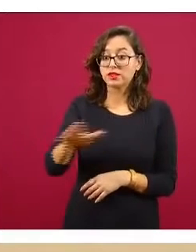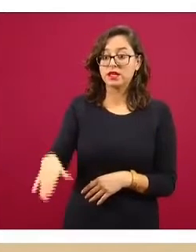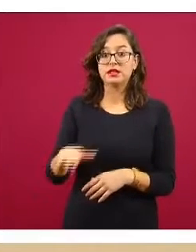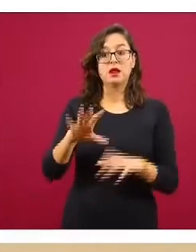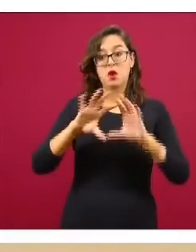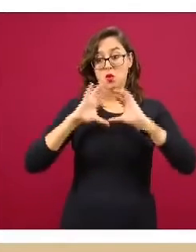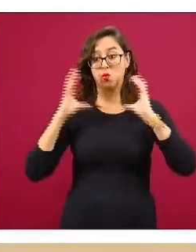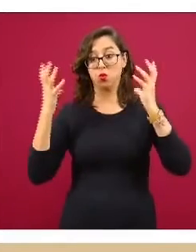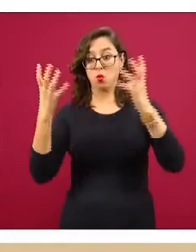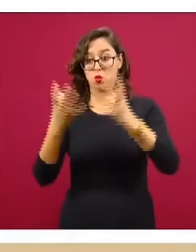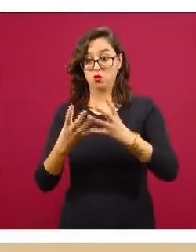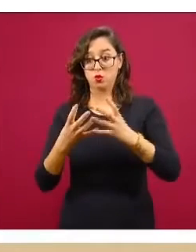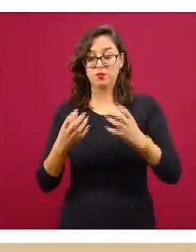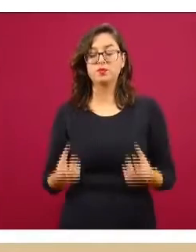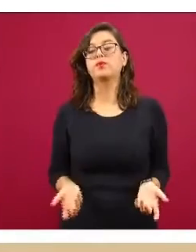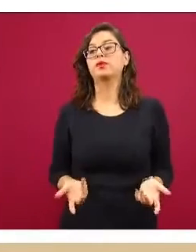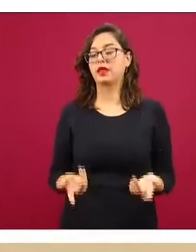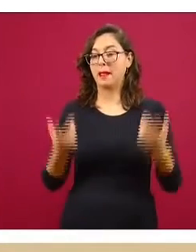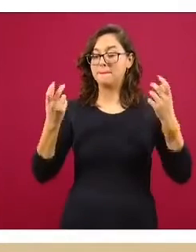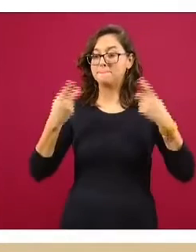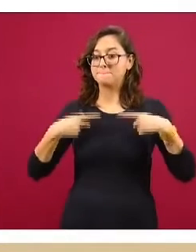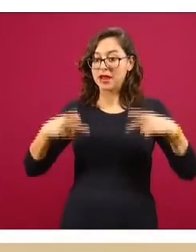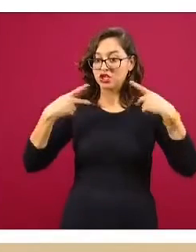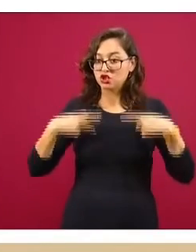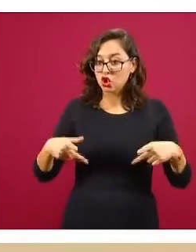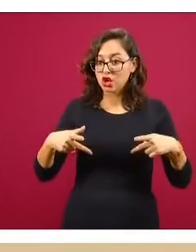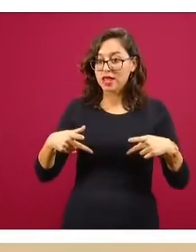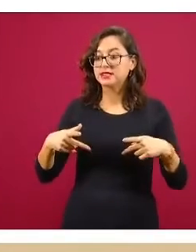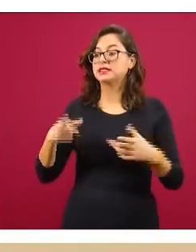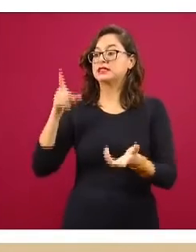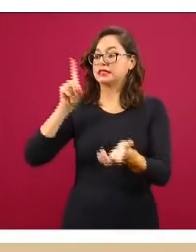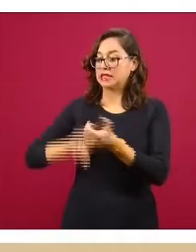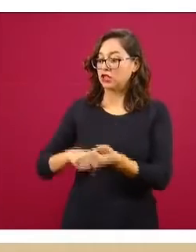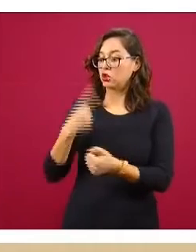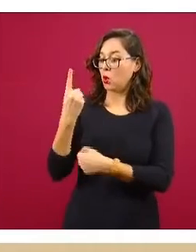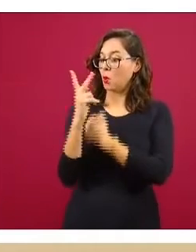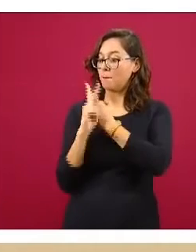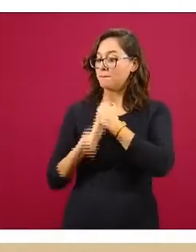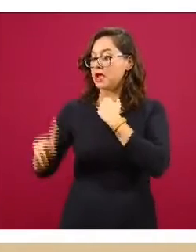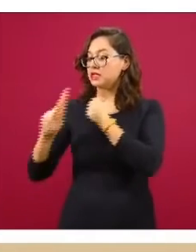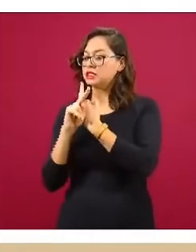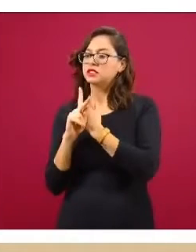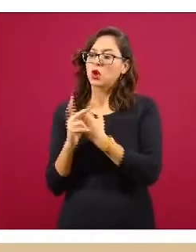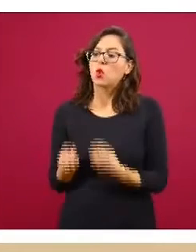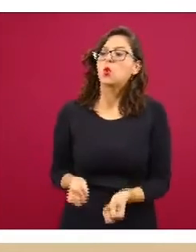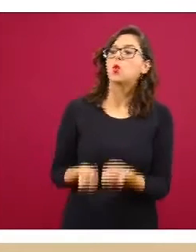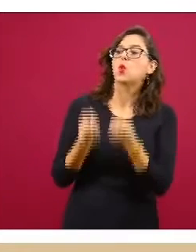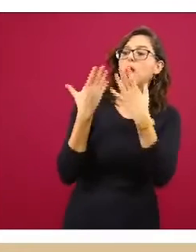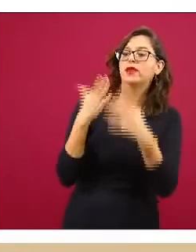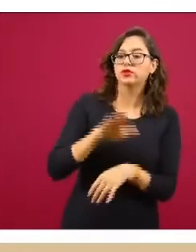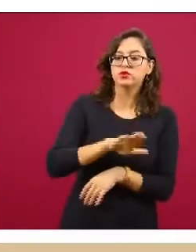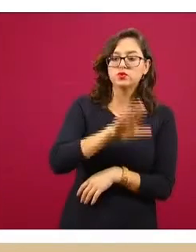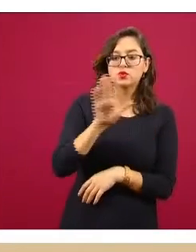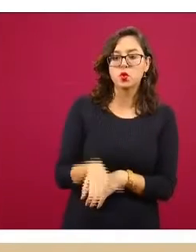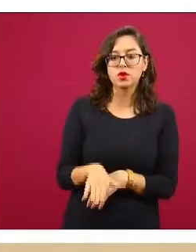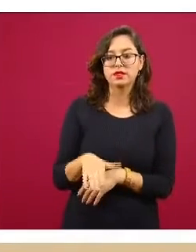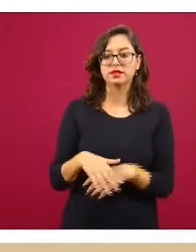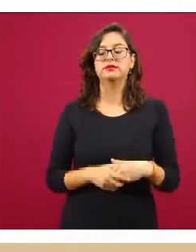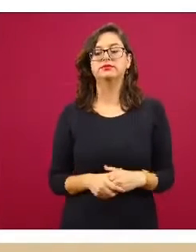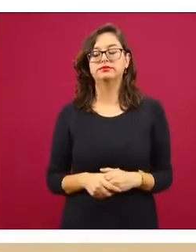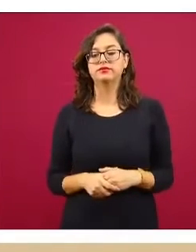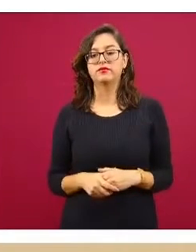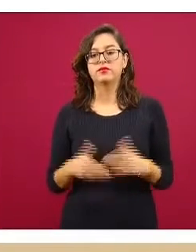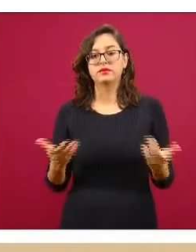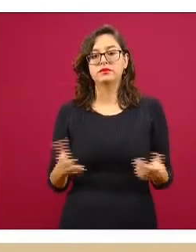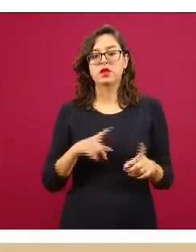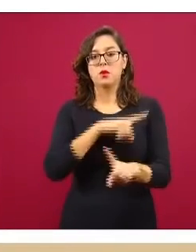de mortalidad, es decir, el número de defunciones dividido por el total de la población y se expresa como número de